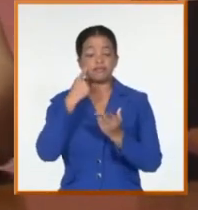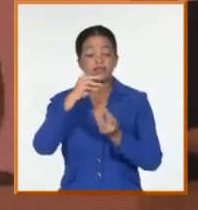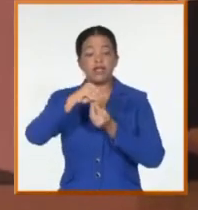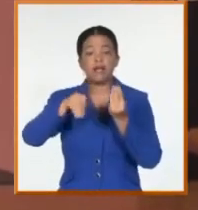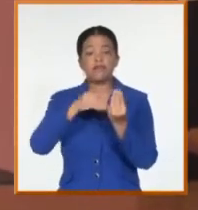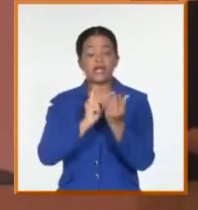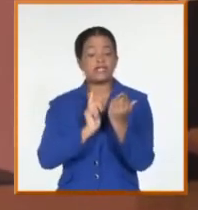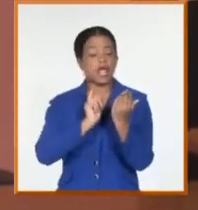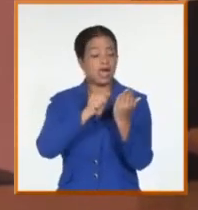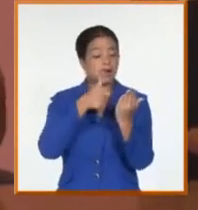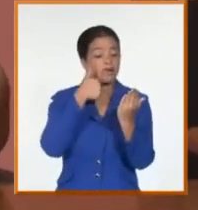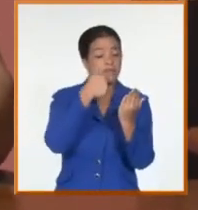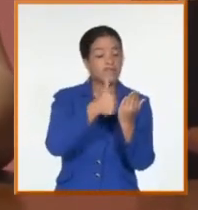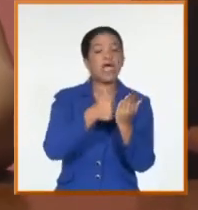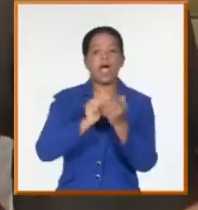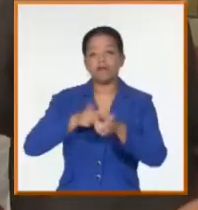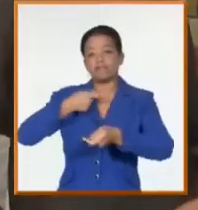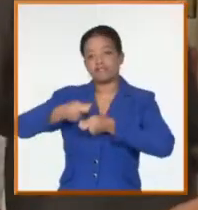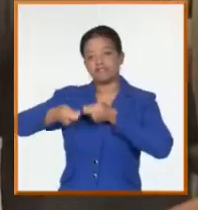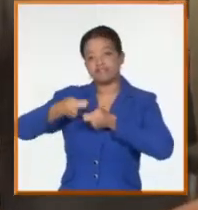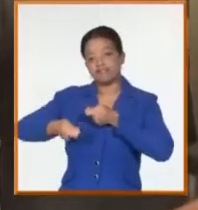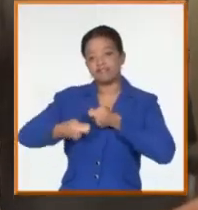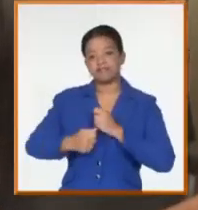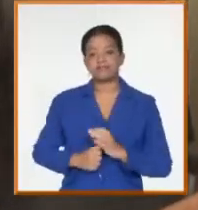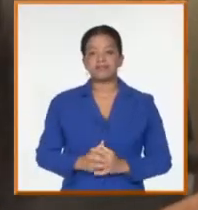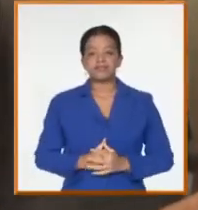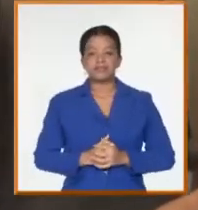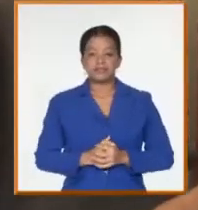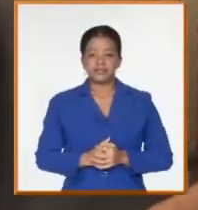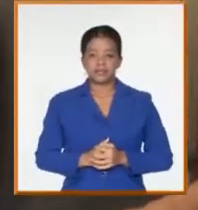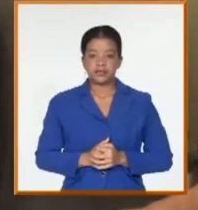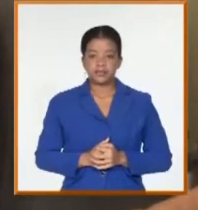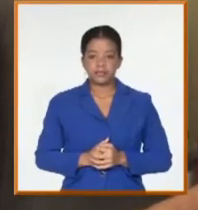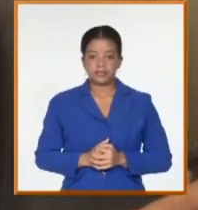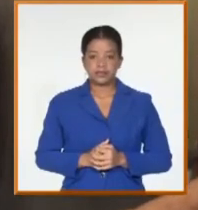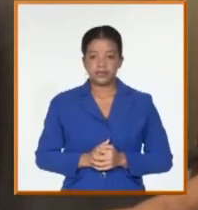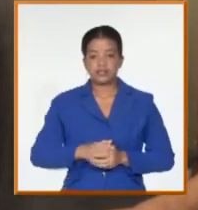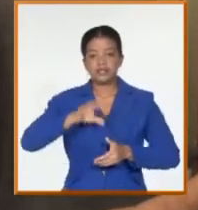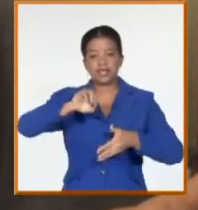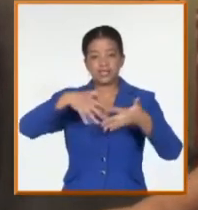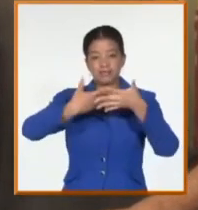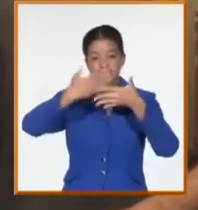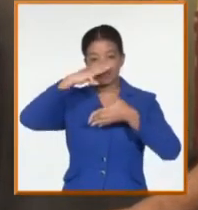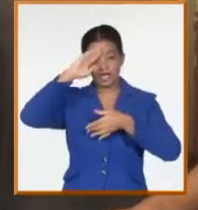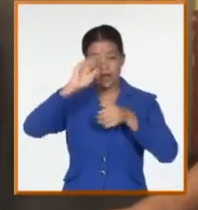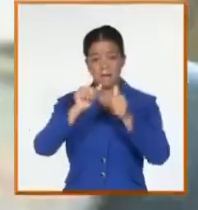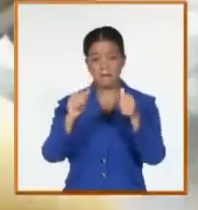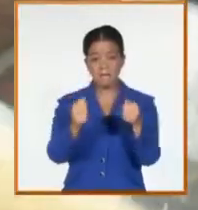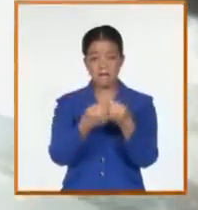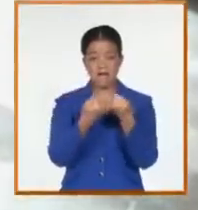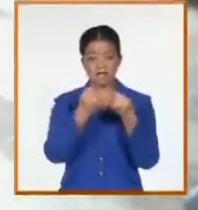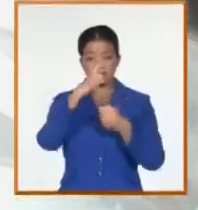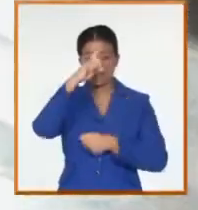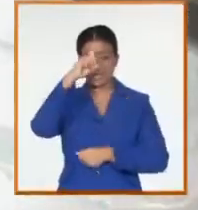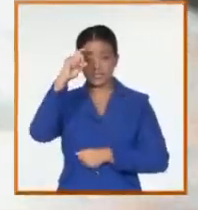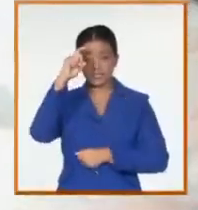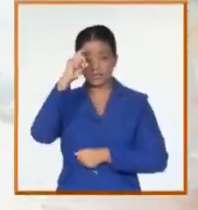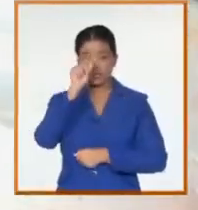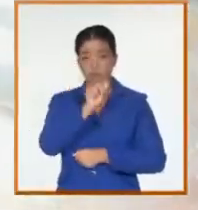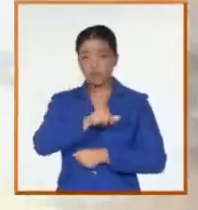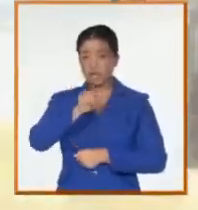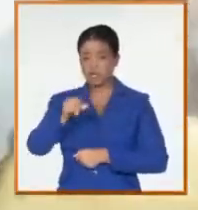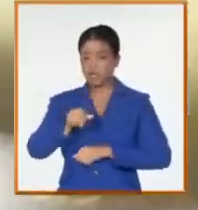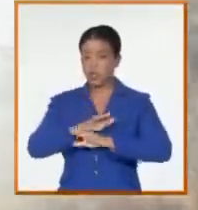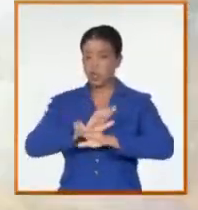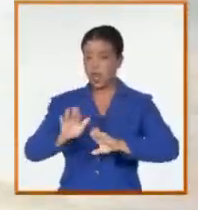realizada pues al cliente se le entrega Entonces el efectivo precisa cubana del pan en la provincia espiritual que se ha capacitado al personal para ofrecer